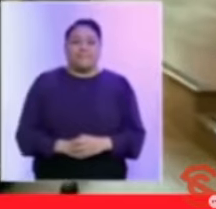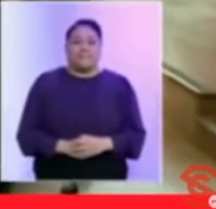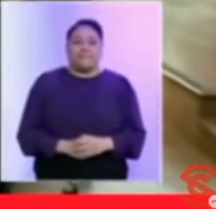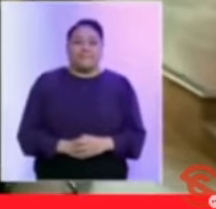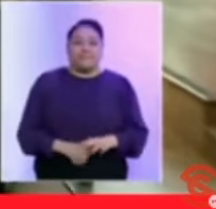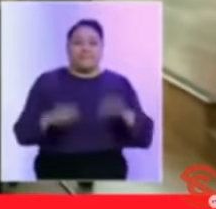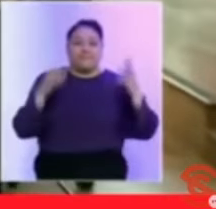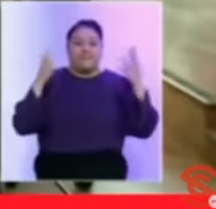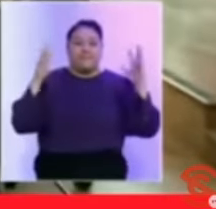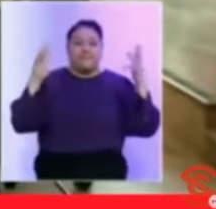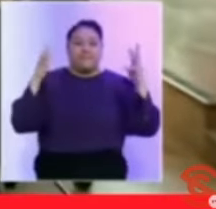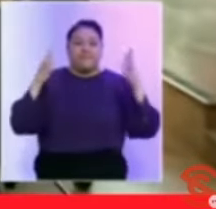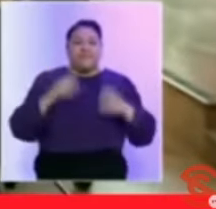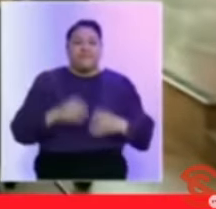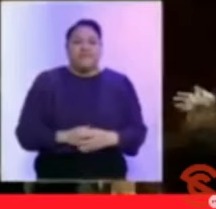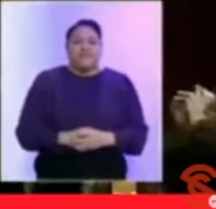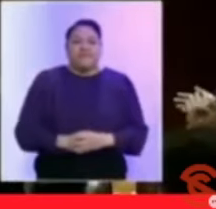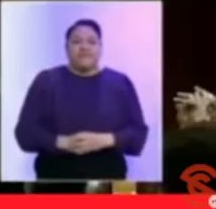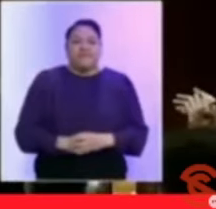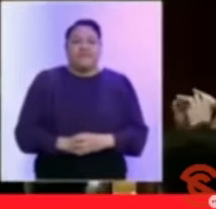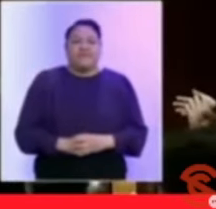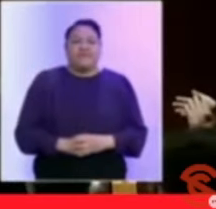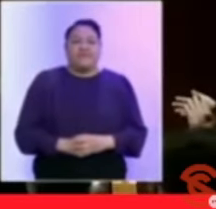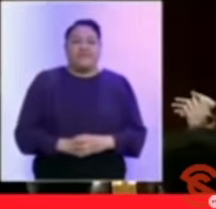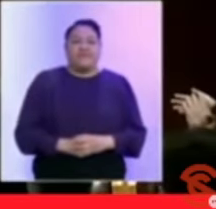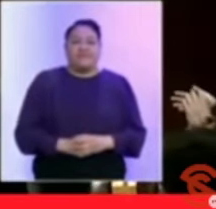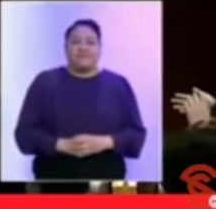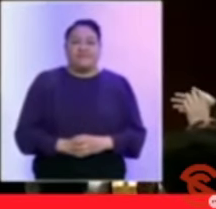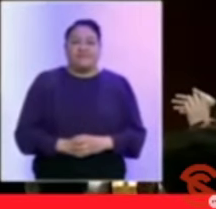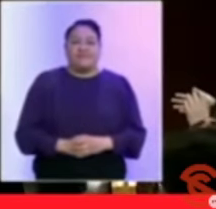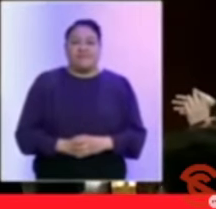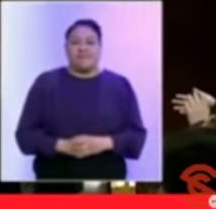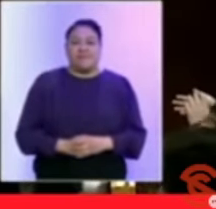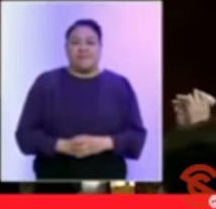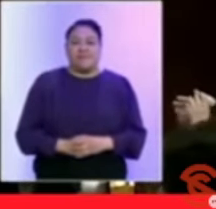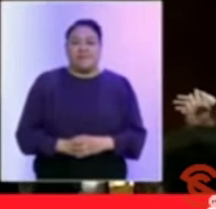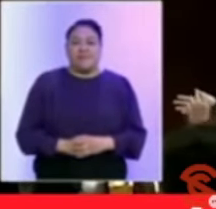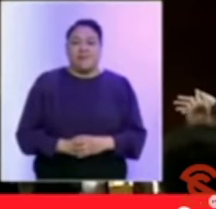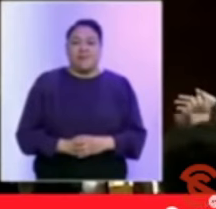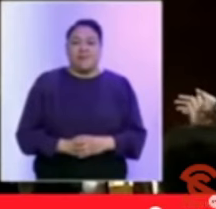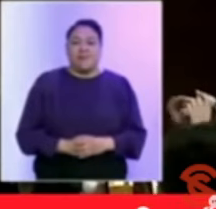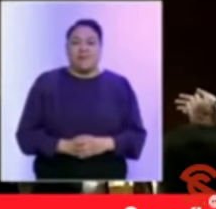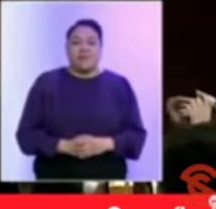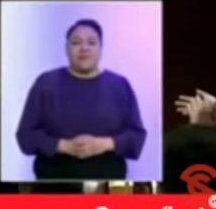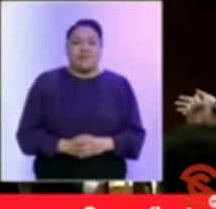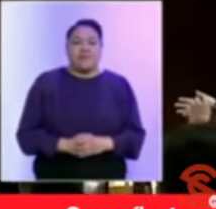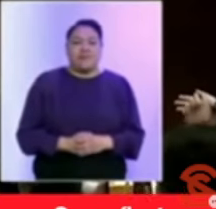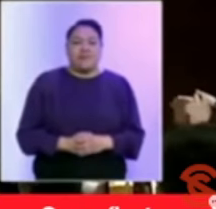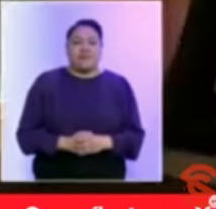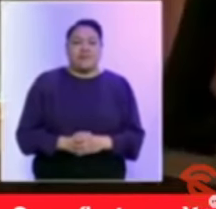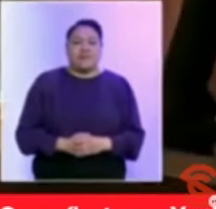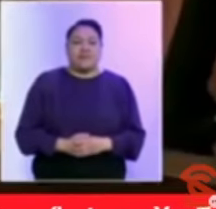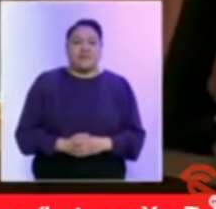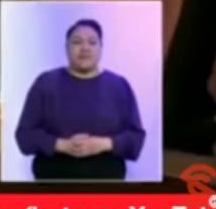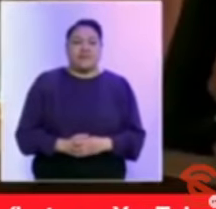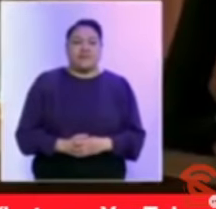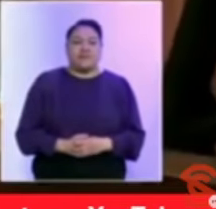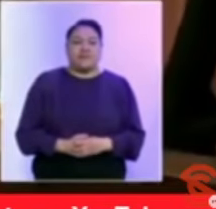Ibarra de piedra en 1982 la primera candidata presidencial luego repit